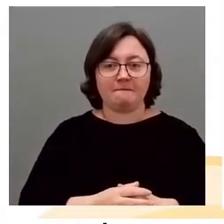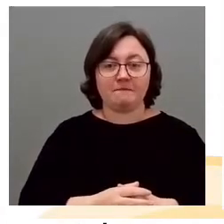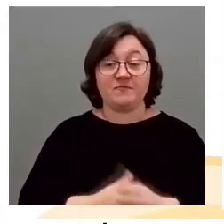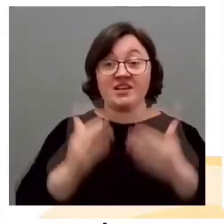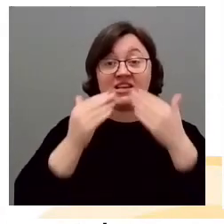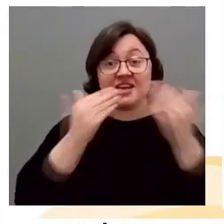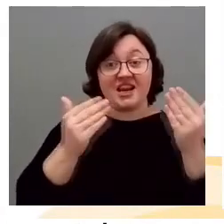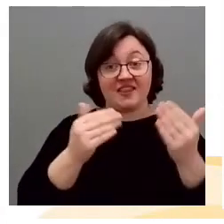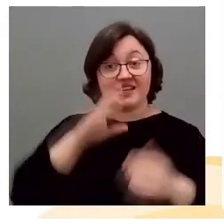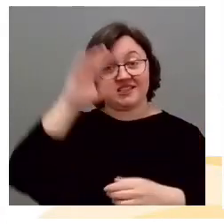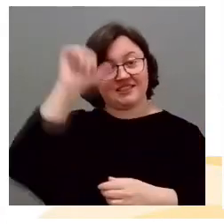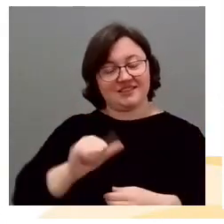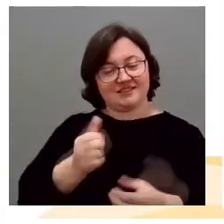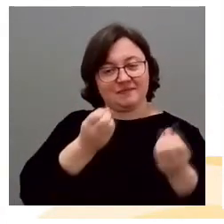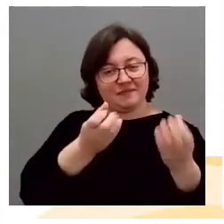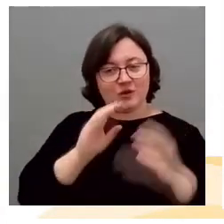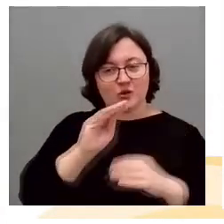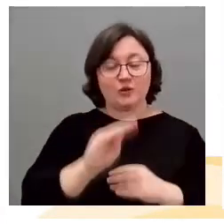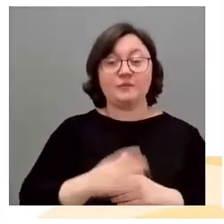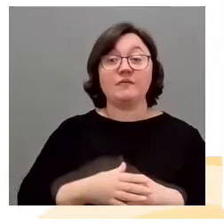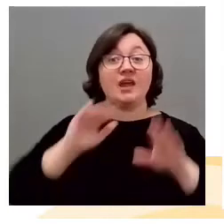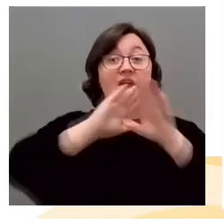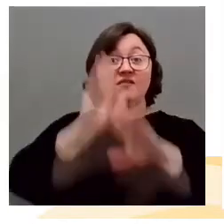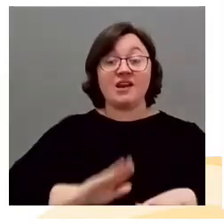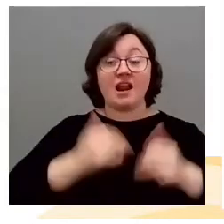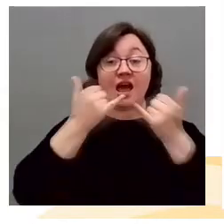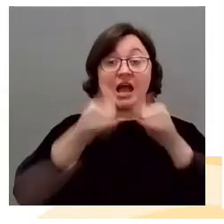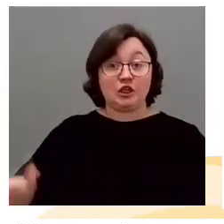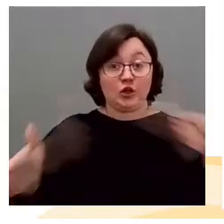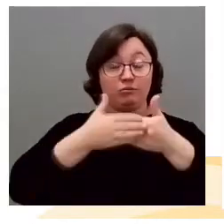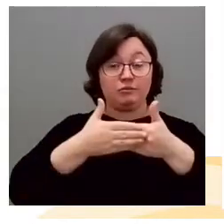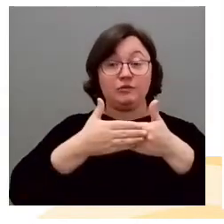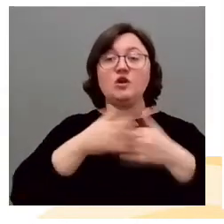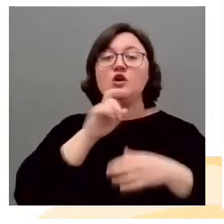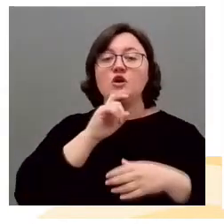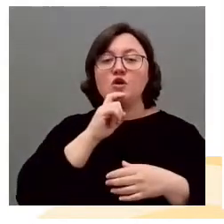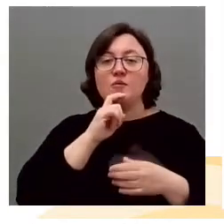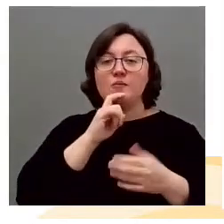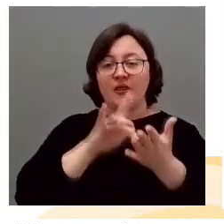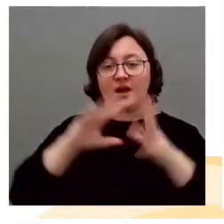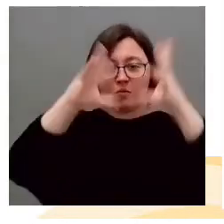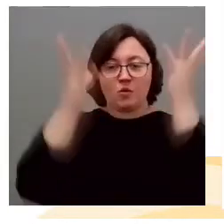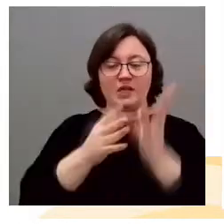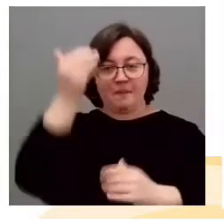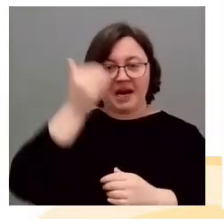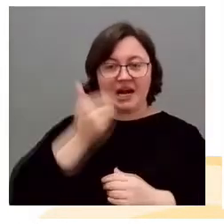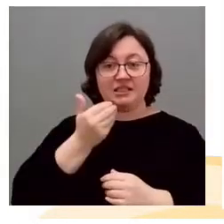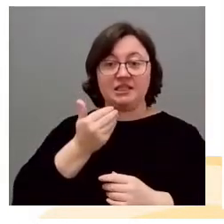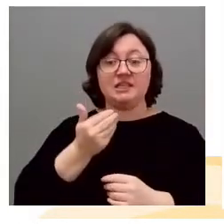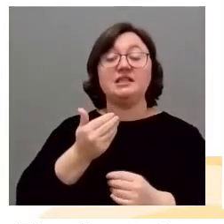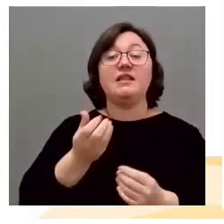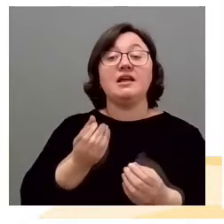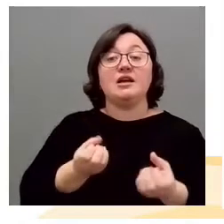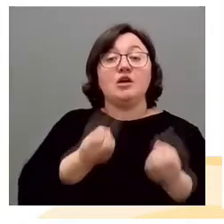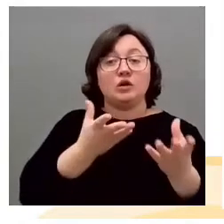Muchas gracias por tus palabras, Manuela. Finalmente, cerraremos este acto institucional del Día Mundial de la Parálisis Cerebral con la